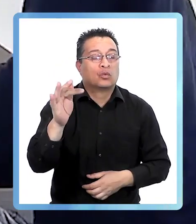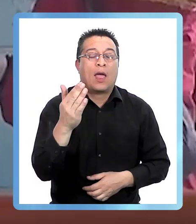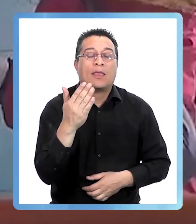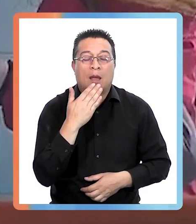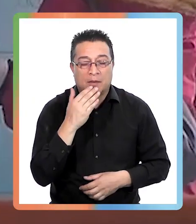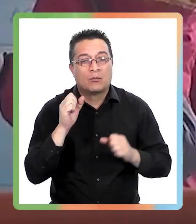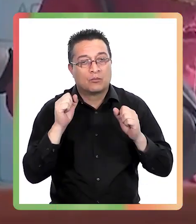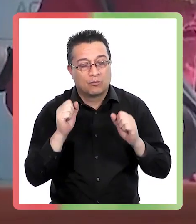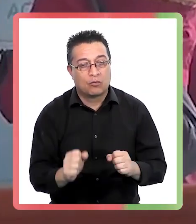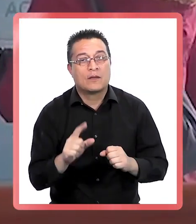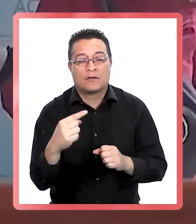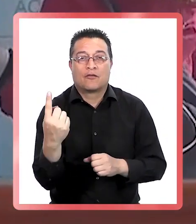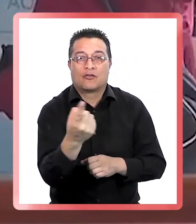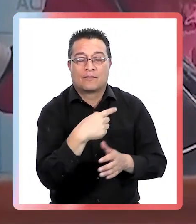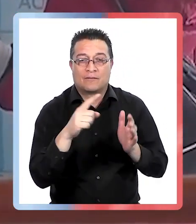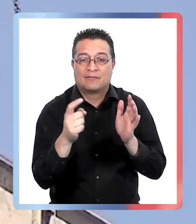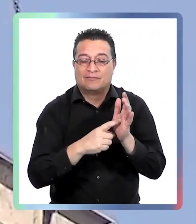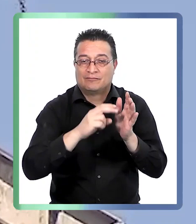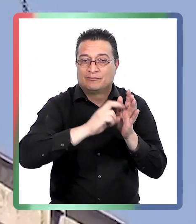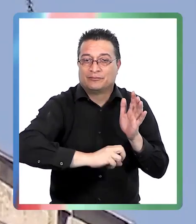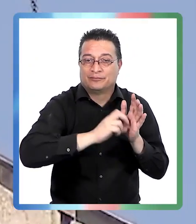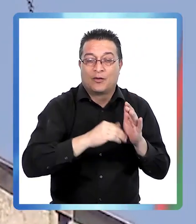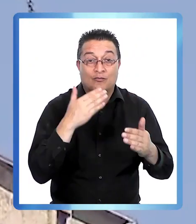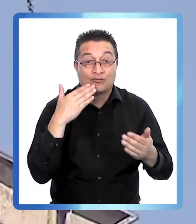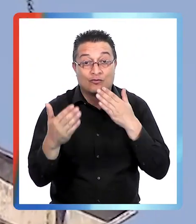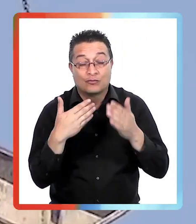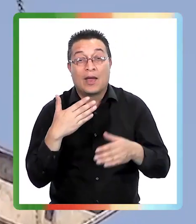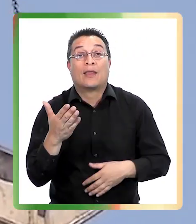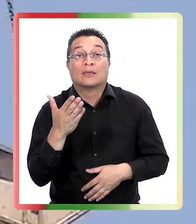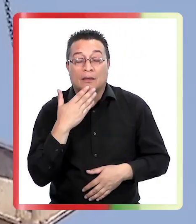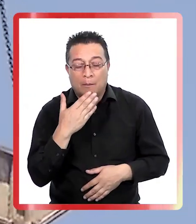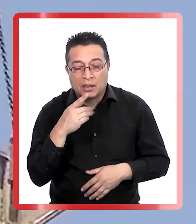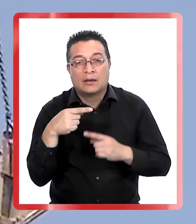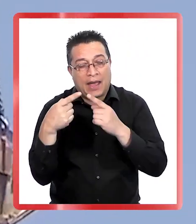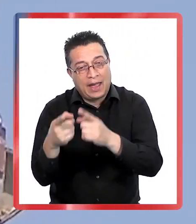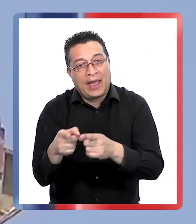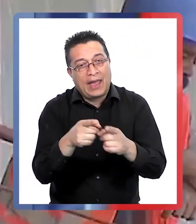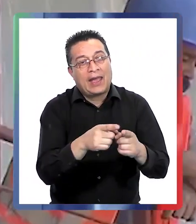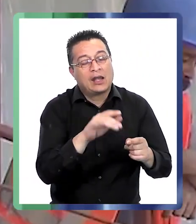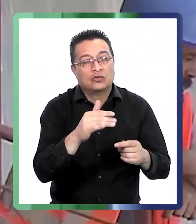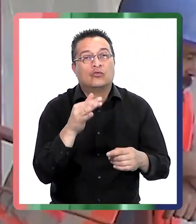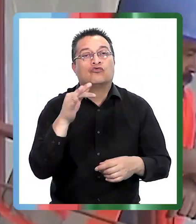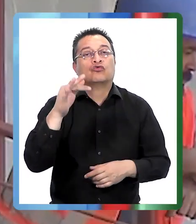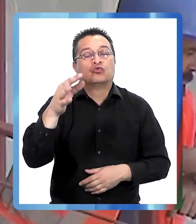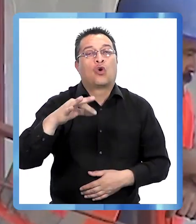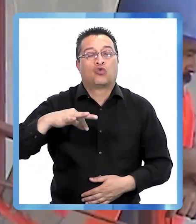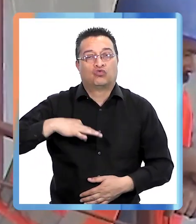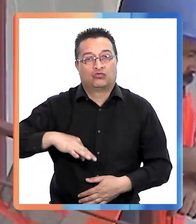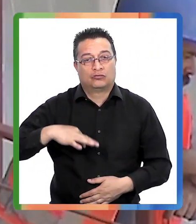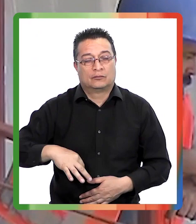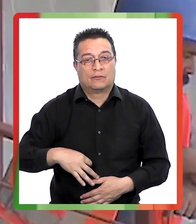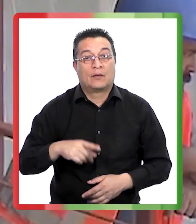que también aseguren que a quienes están contribuyendo en esta solidaridad también llegue a ellos y a ellas cuando les toque